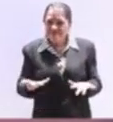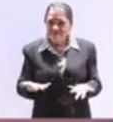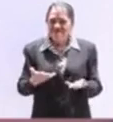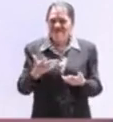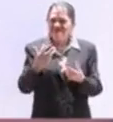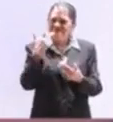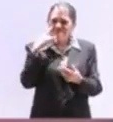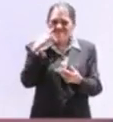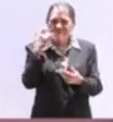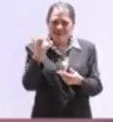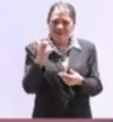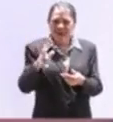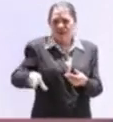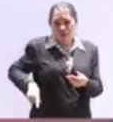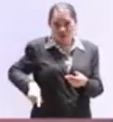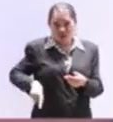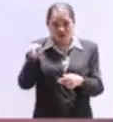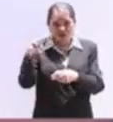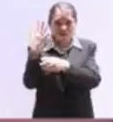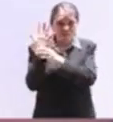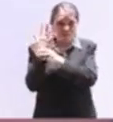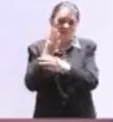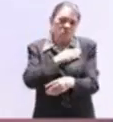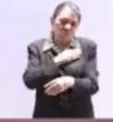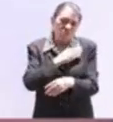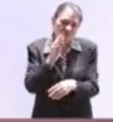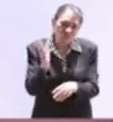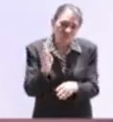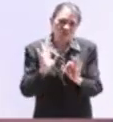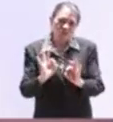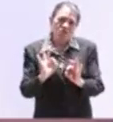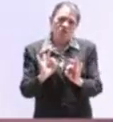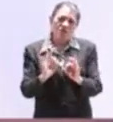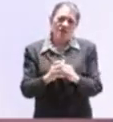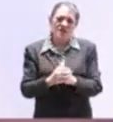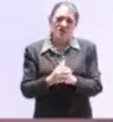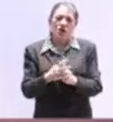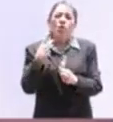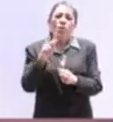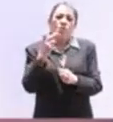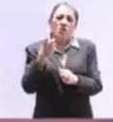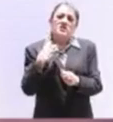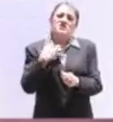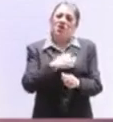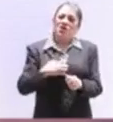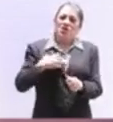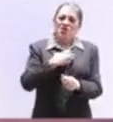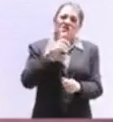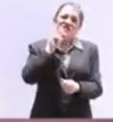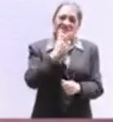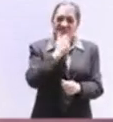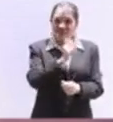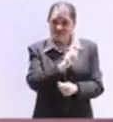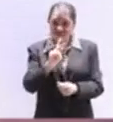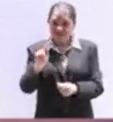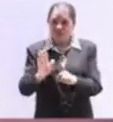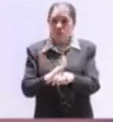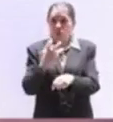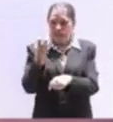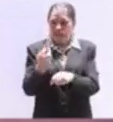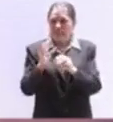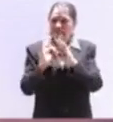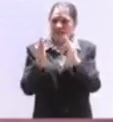en esta nueva etapa de cómo operar el fondo. Así que estamos muy contentos y muy contentas porque ha sido de esta